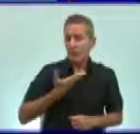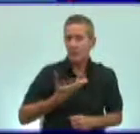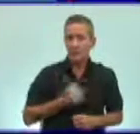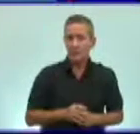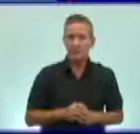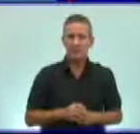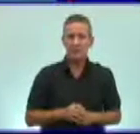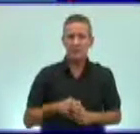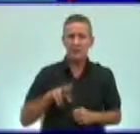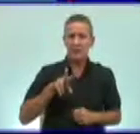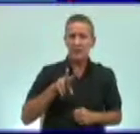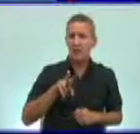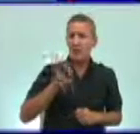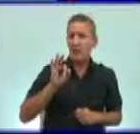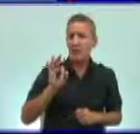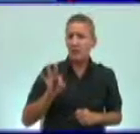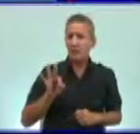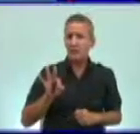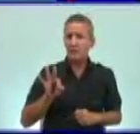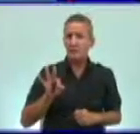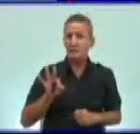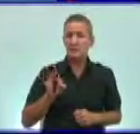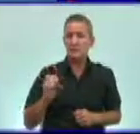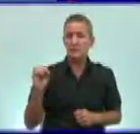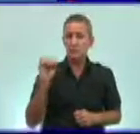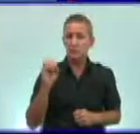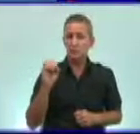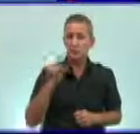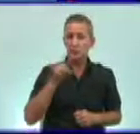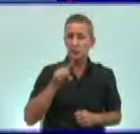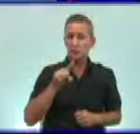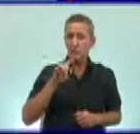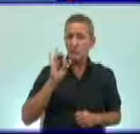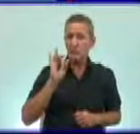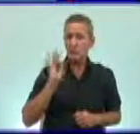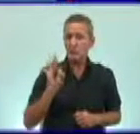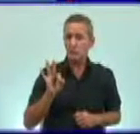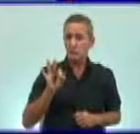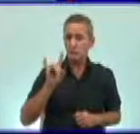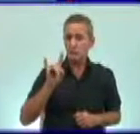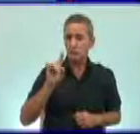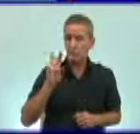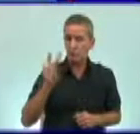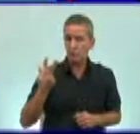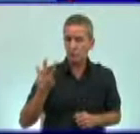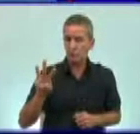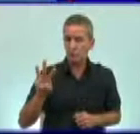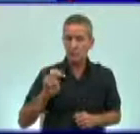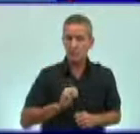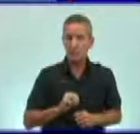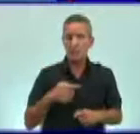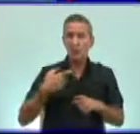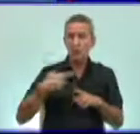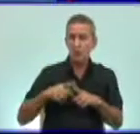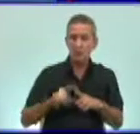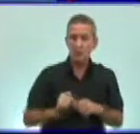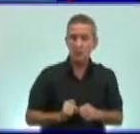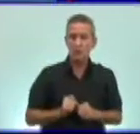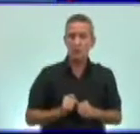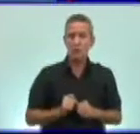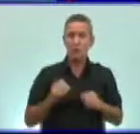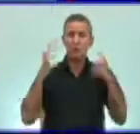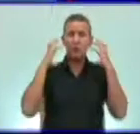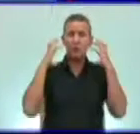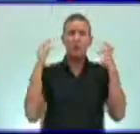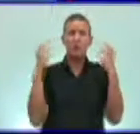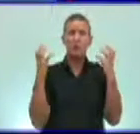1893, y el otro tiene que ver con una biografía realizada en 1852 por parte de Carlos Marx